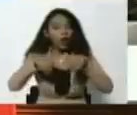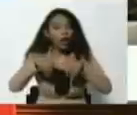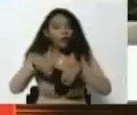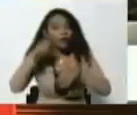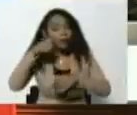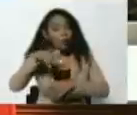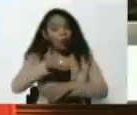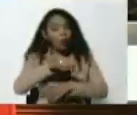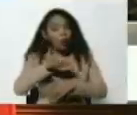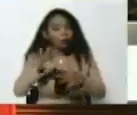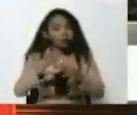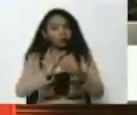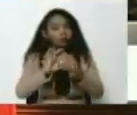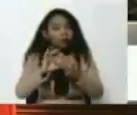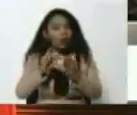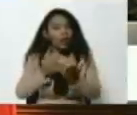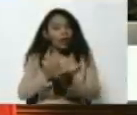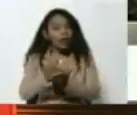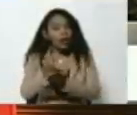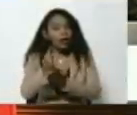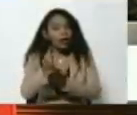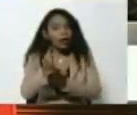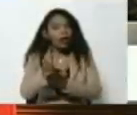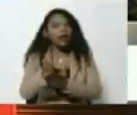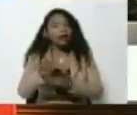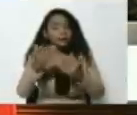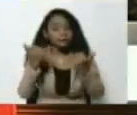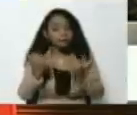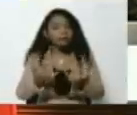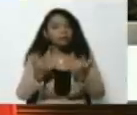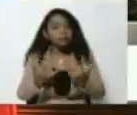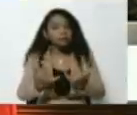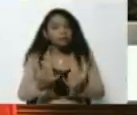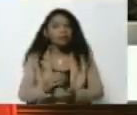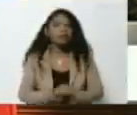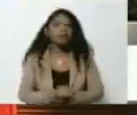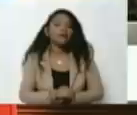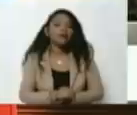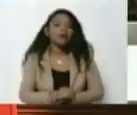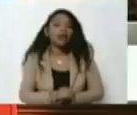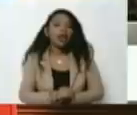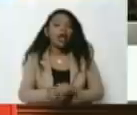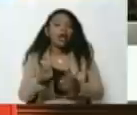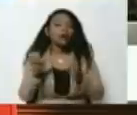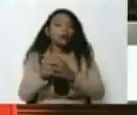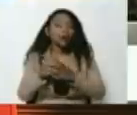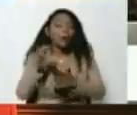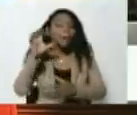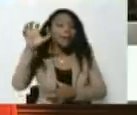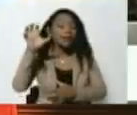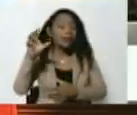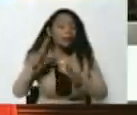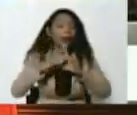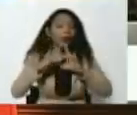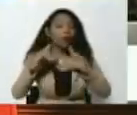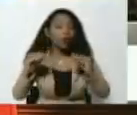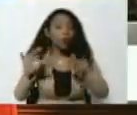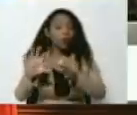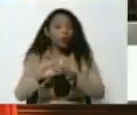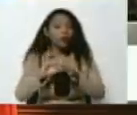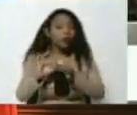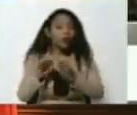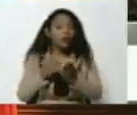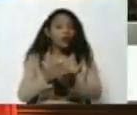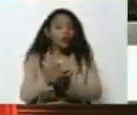unido, leal y presente, el Partido Patria para Todos unido,